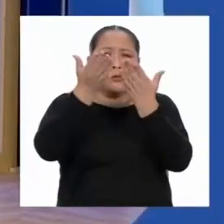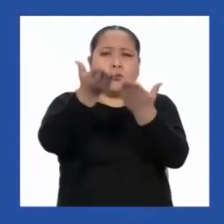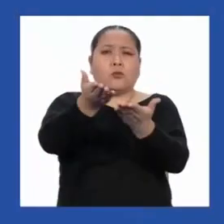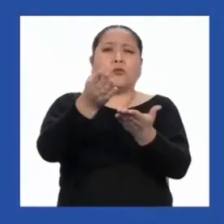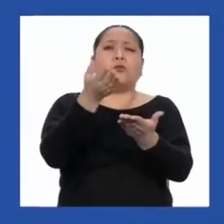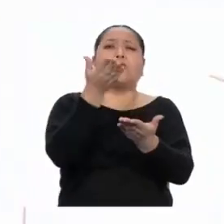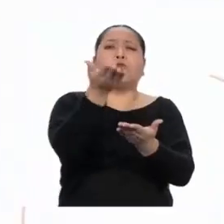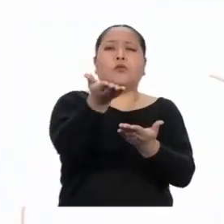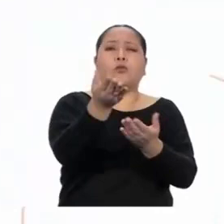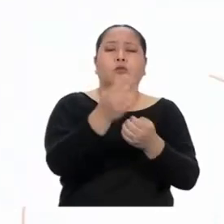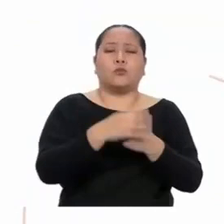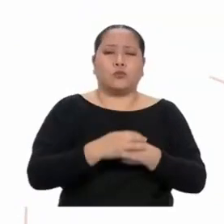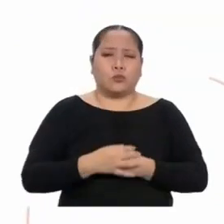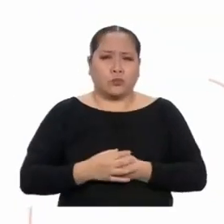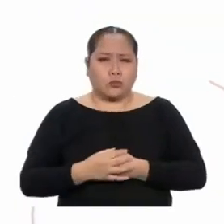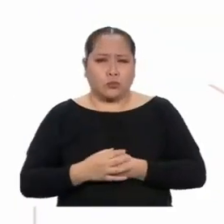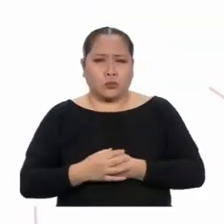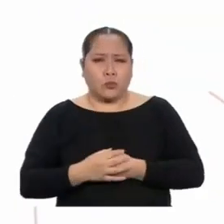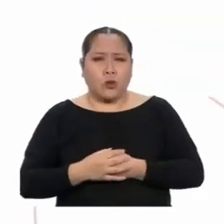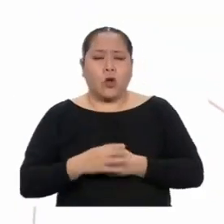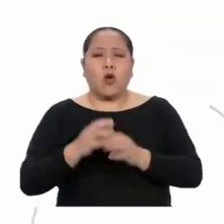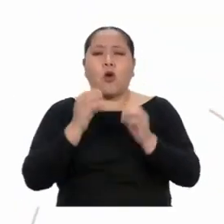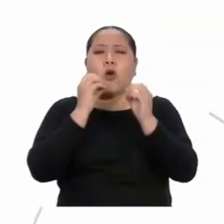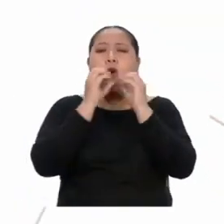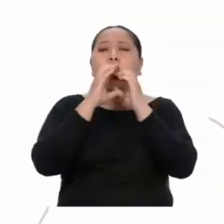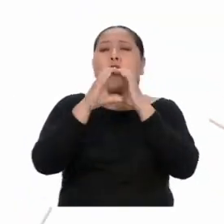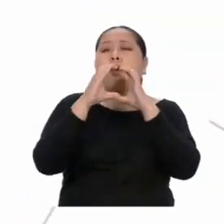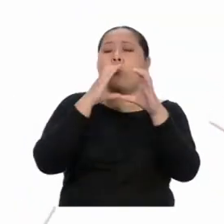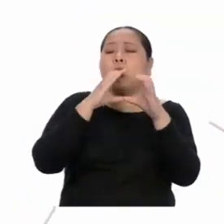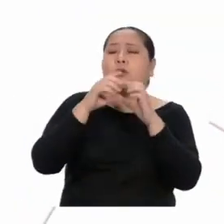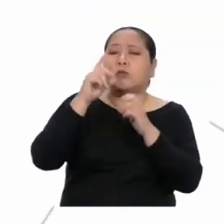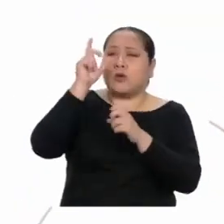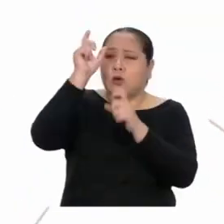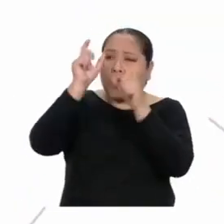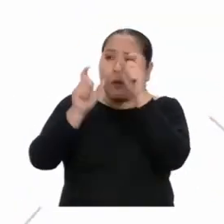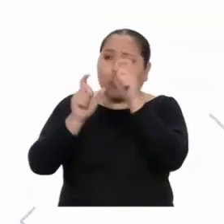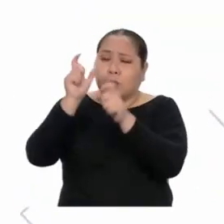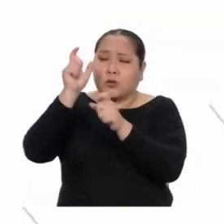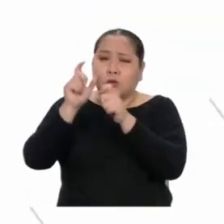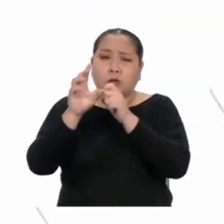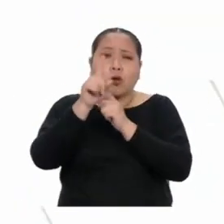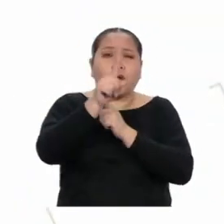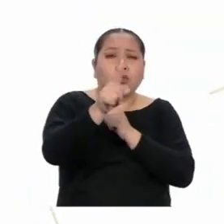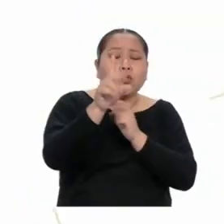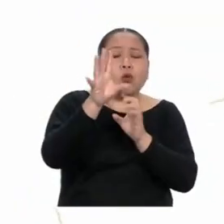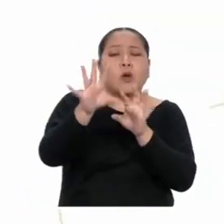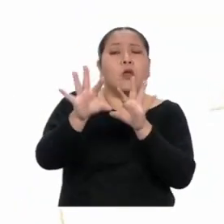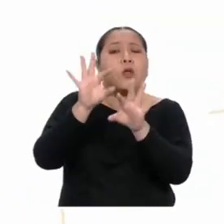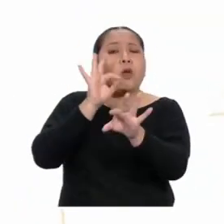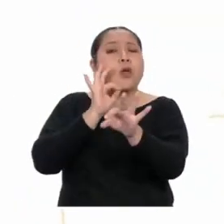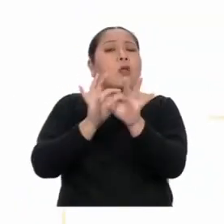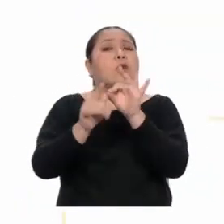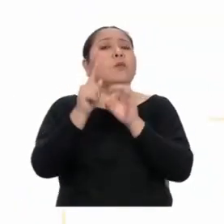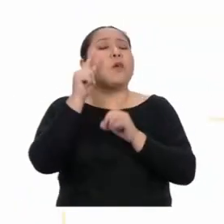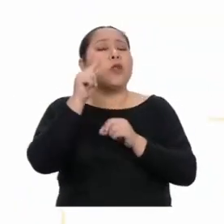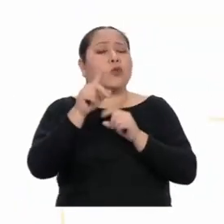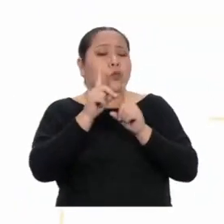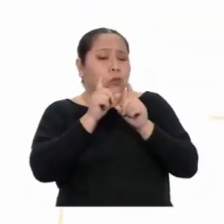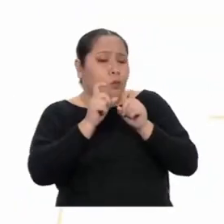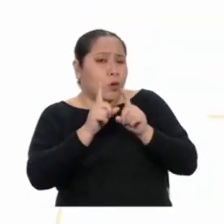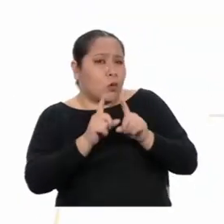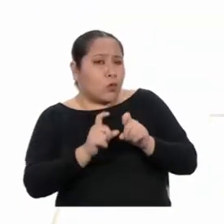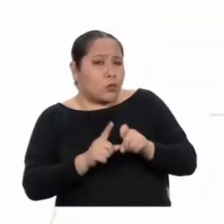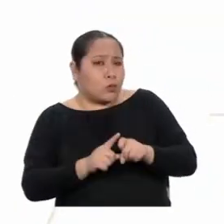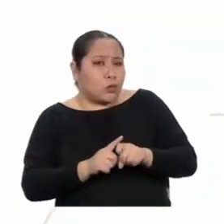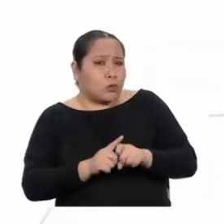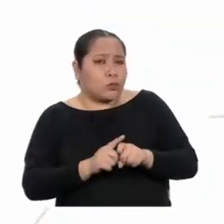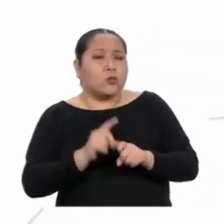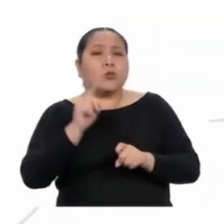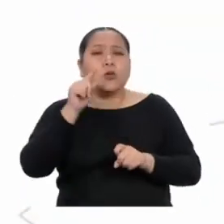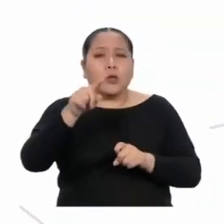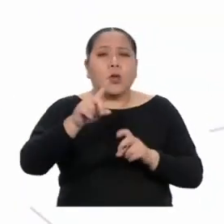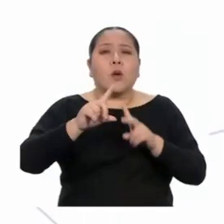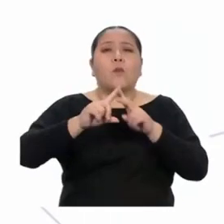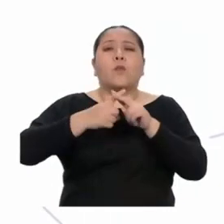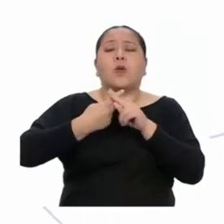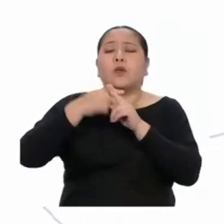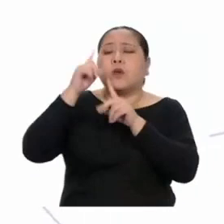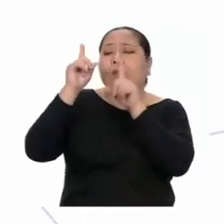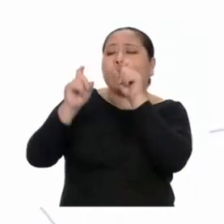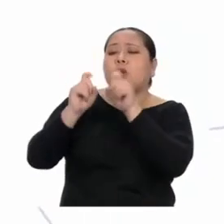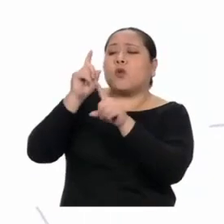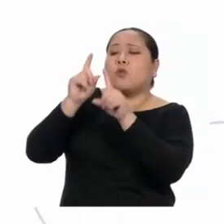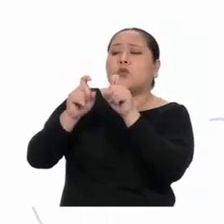ustedes. Conversa con las personas que elegirás para tu muestra y aplícales la